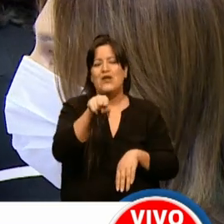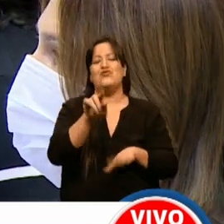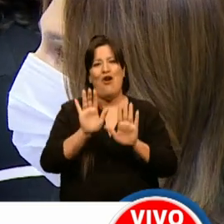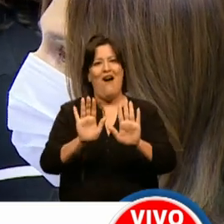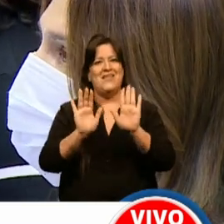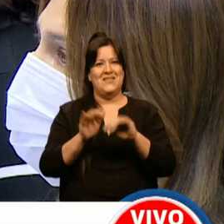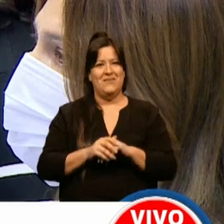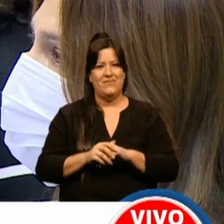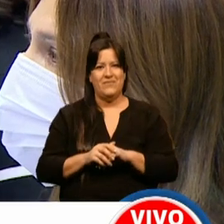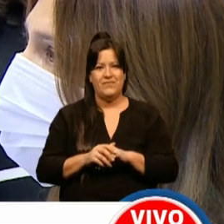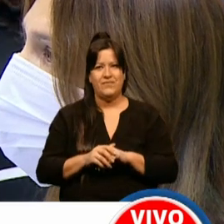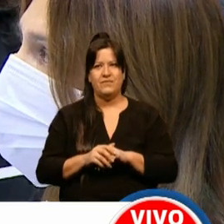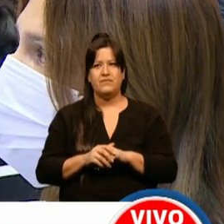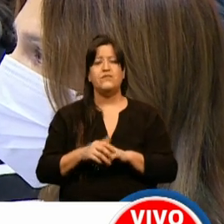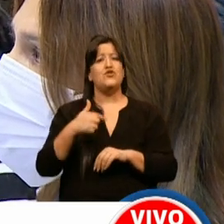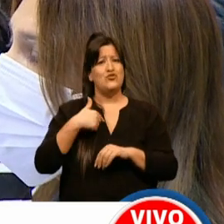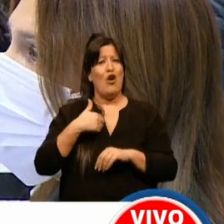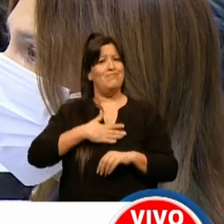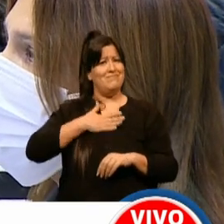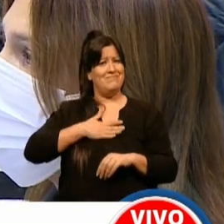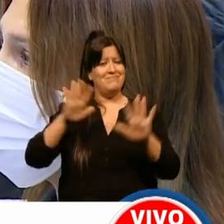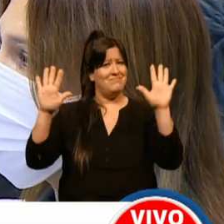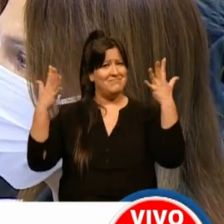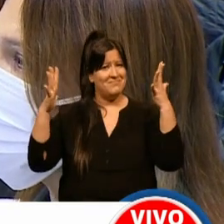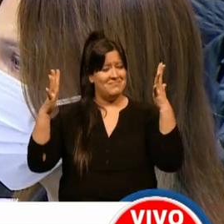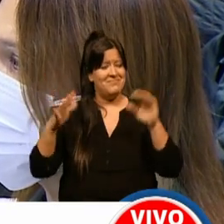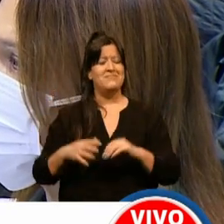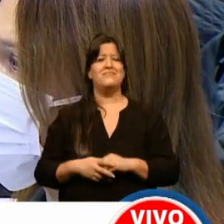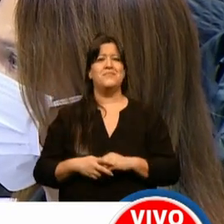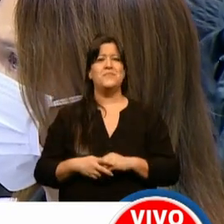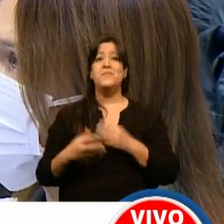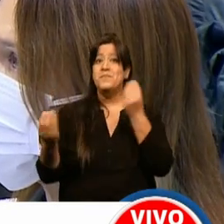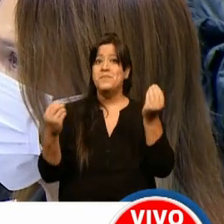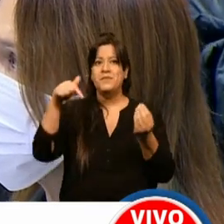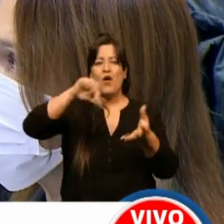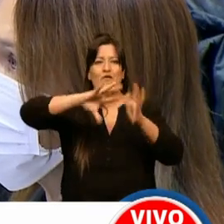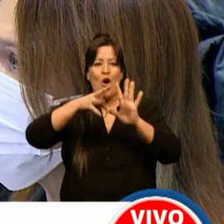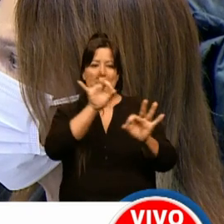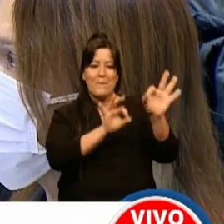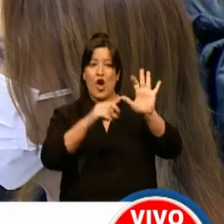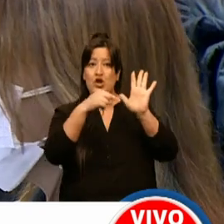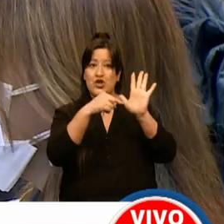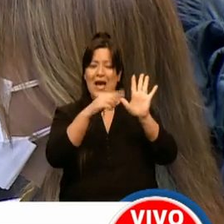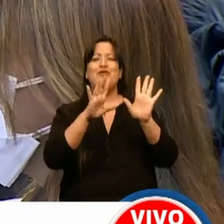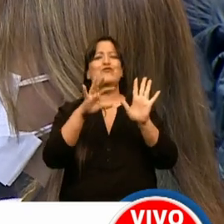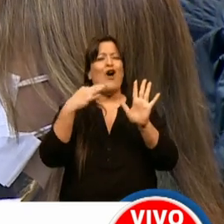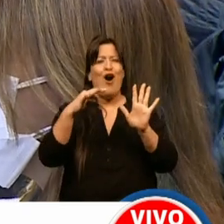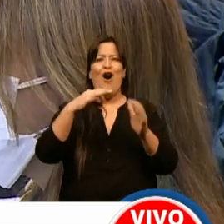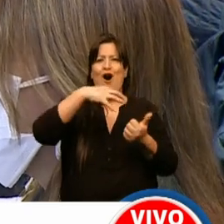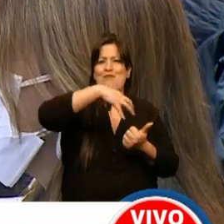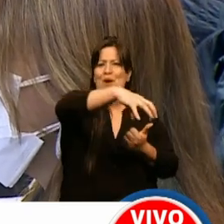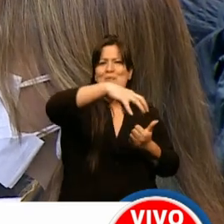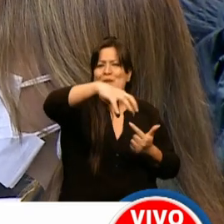trata yo celebro que este tipo de proyectos sean transversales y nos